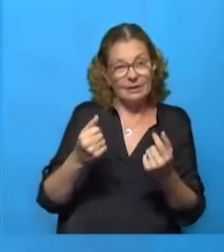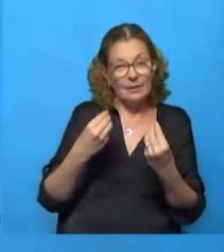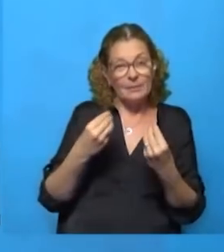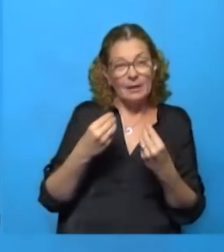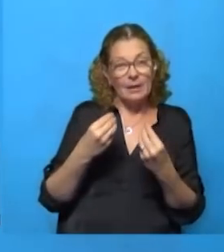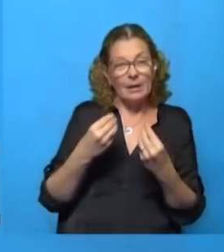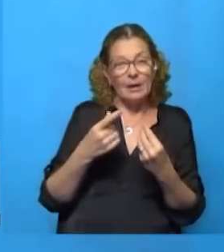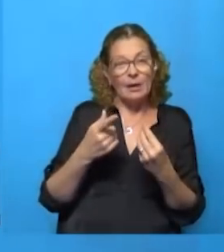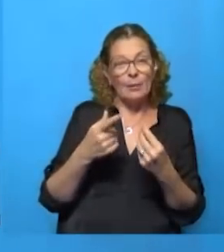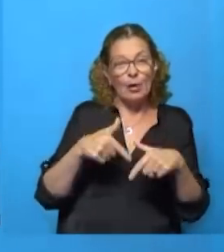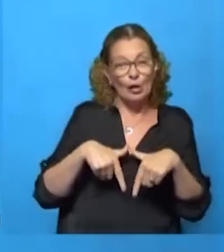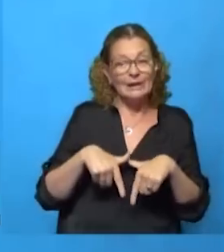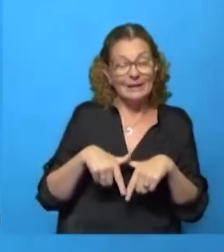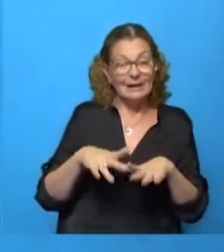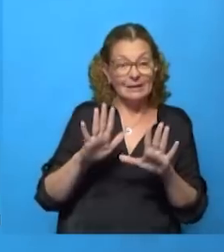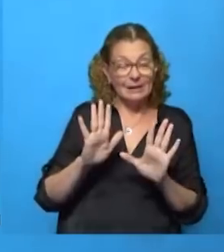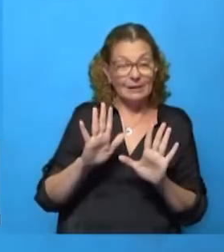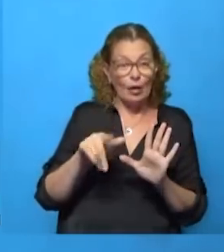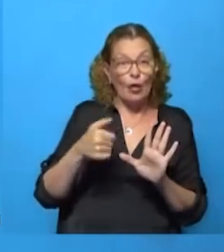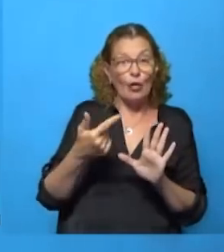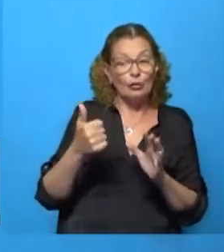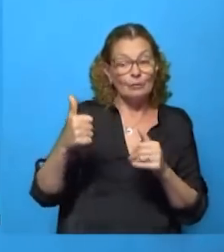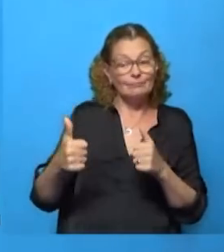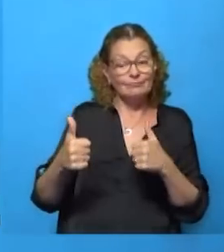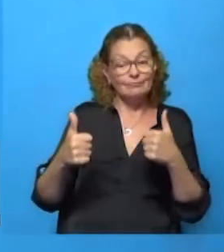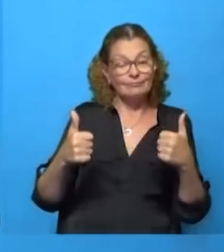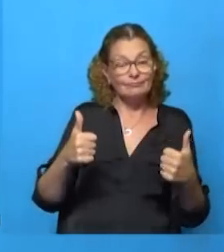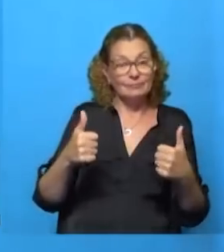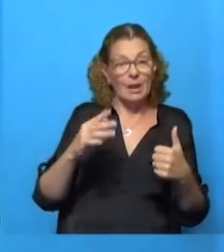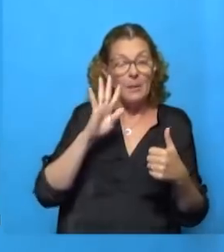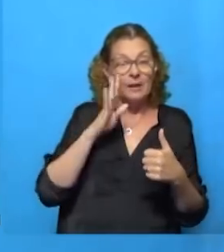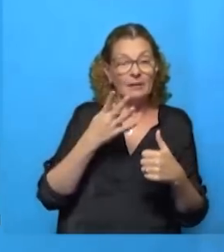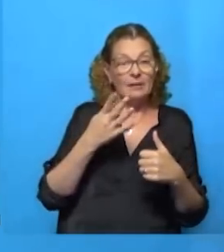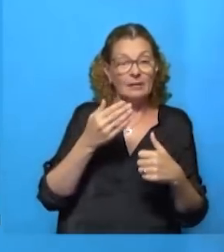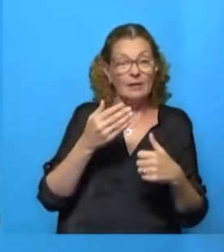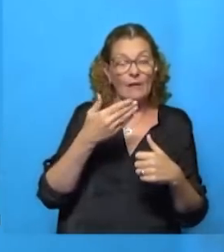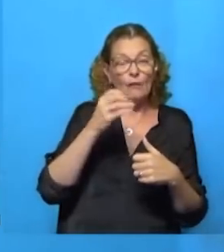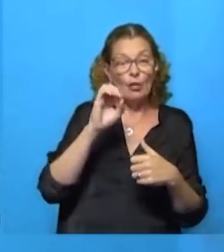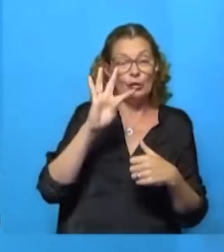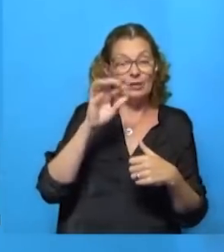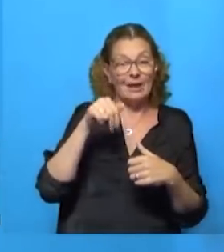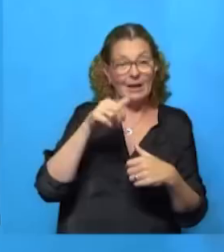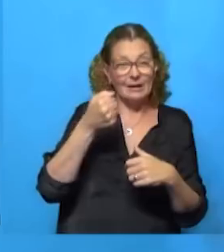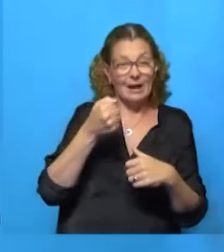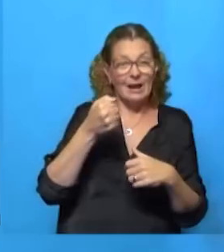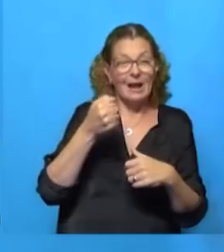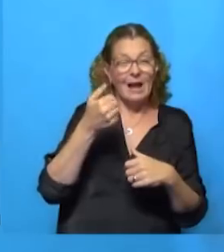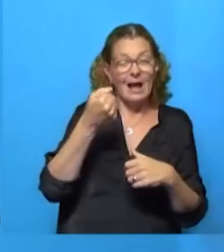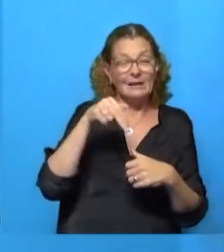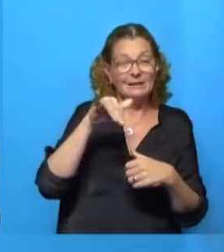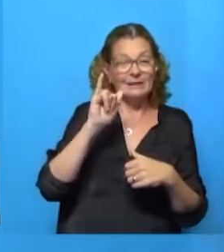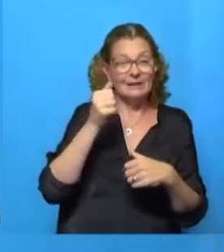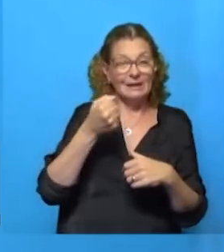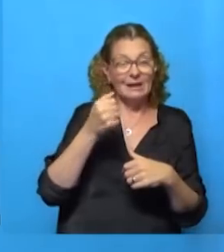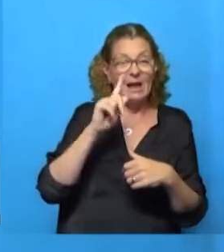con mejor país y los intendentes eso es otro Polo que aparece en nombre de botana de antía de algún otro intendente